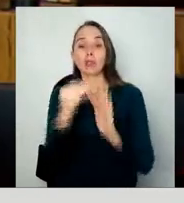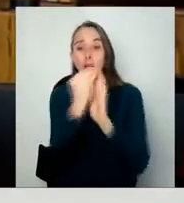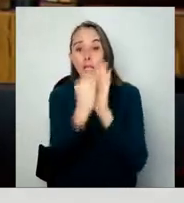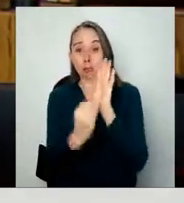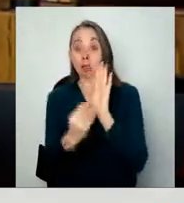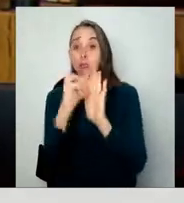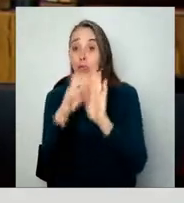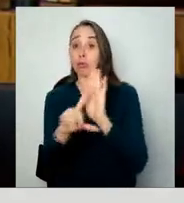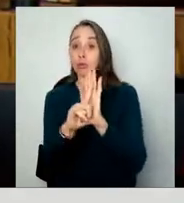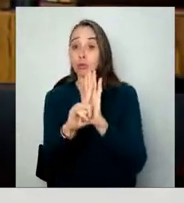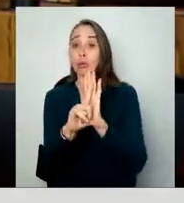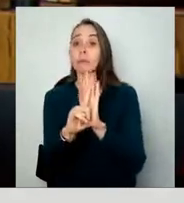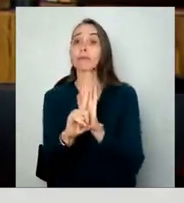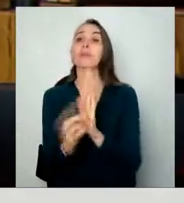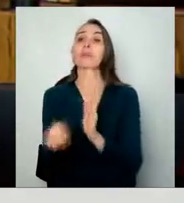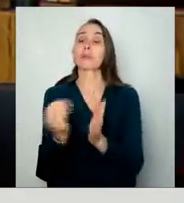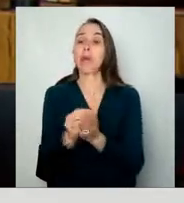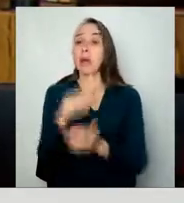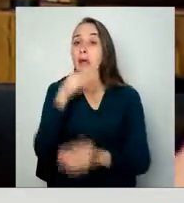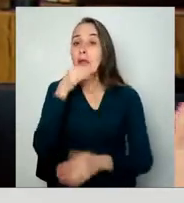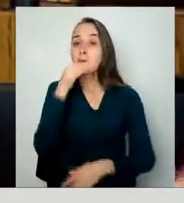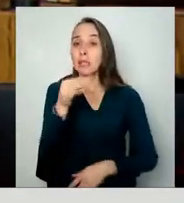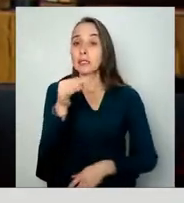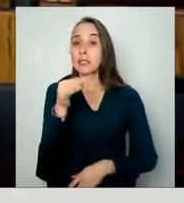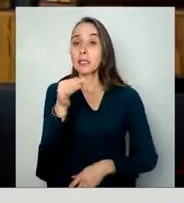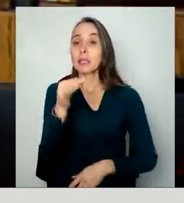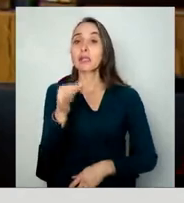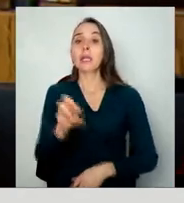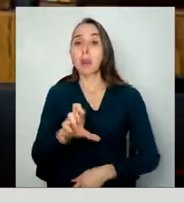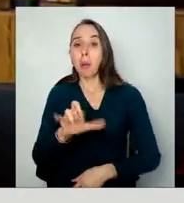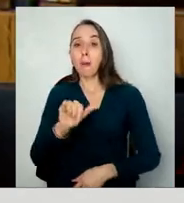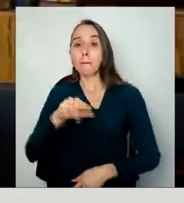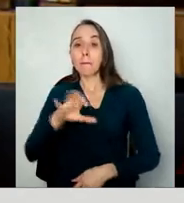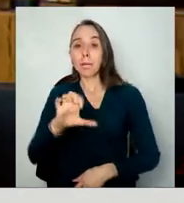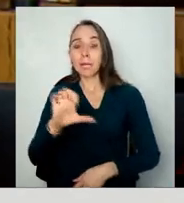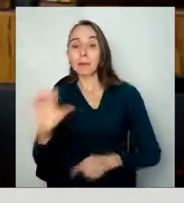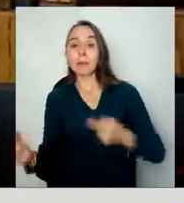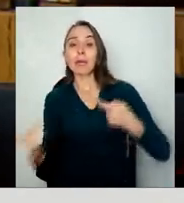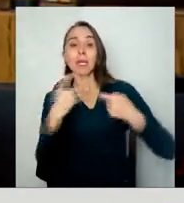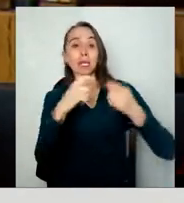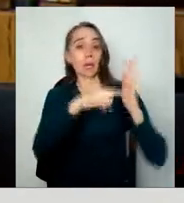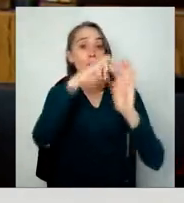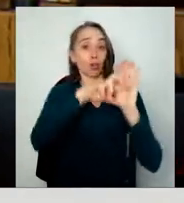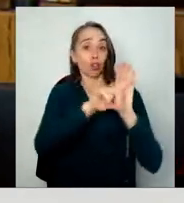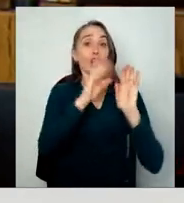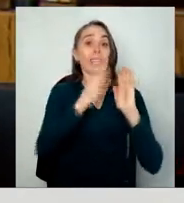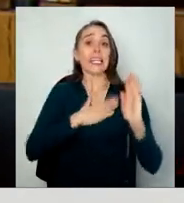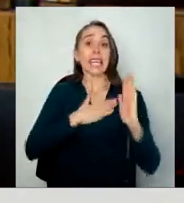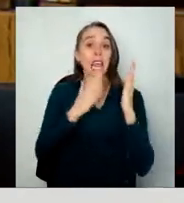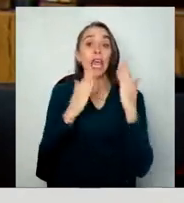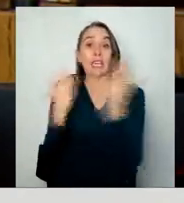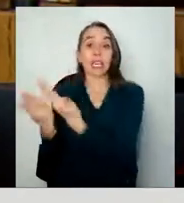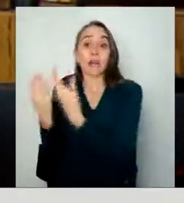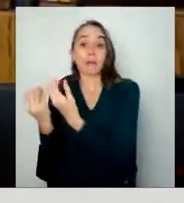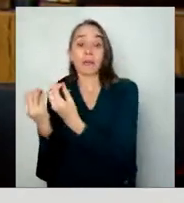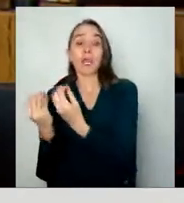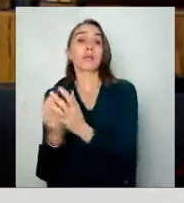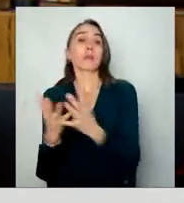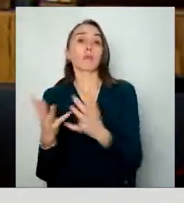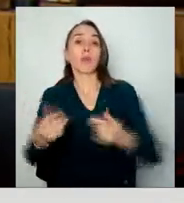reforzar algo que para sobre todo para las pymes que son beneficiadas con este proyecto muchas veces es costoso y desgastante